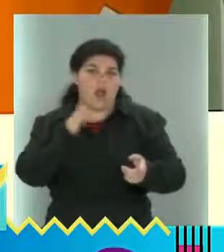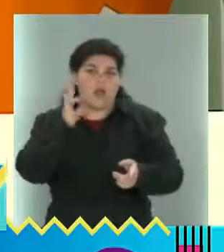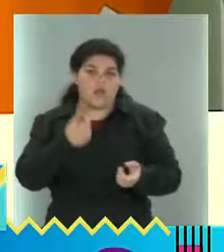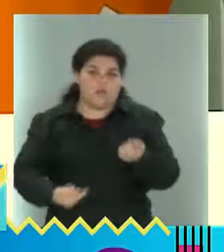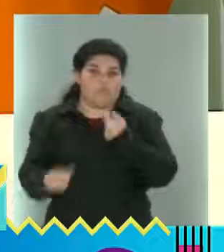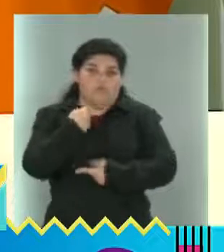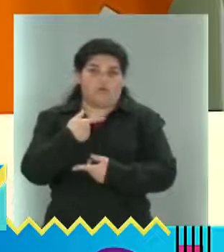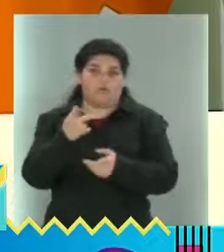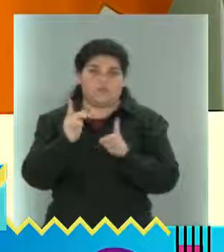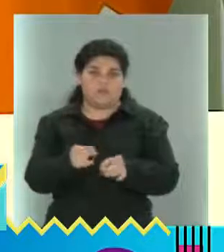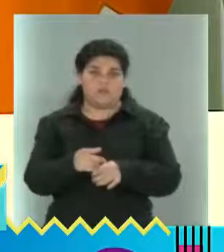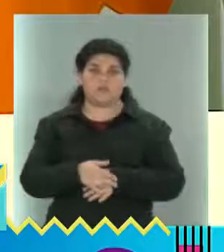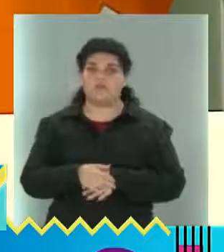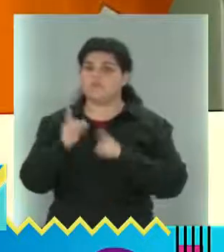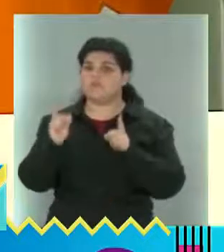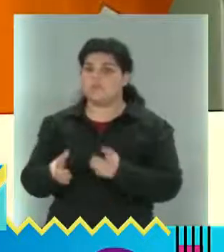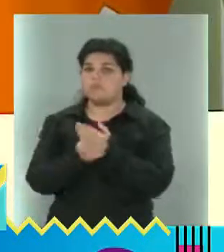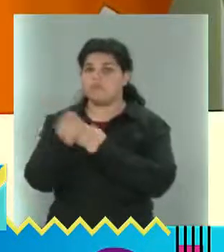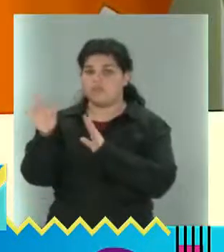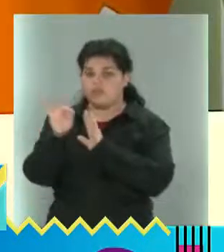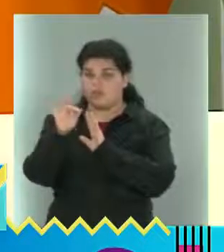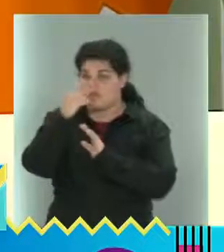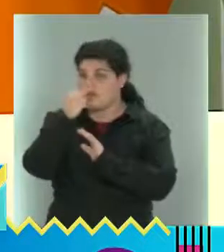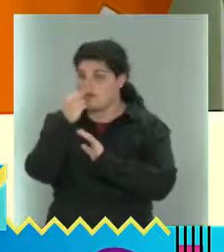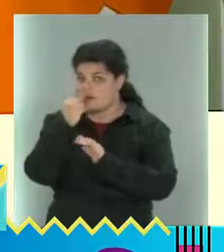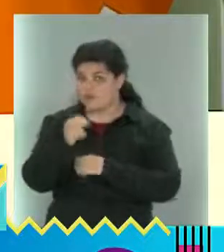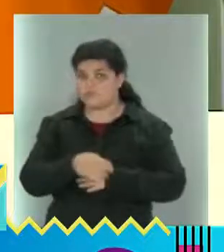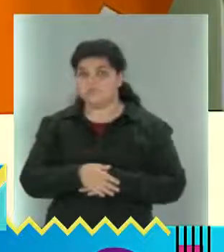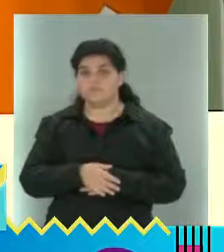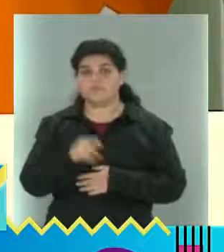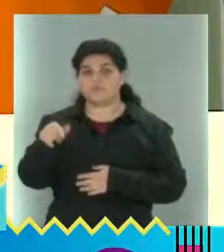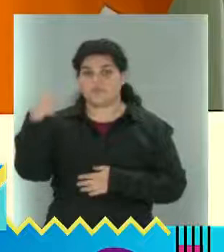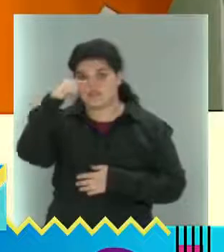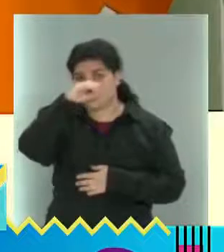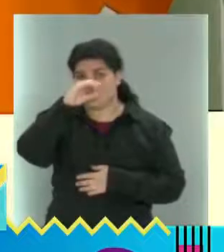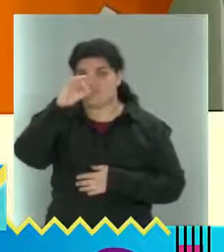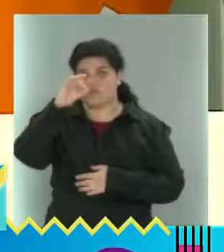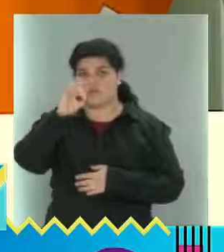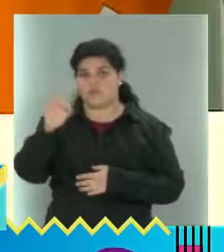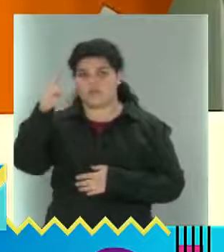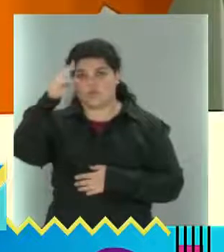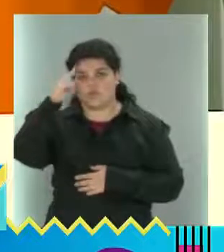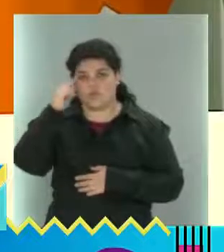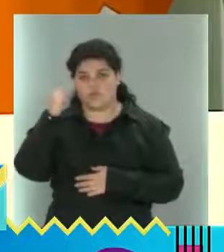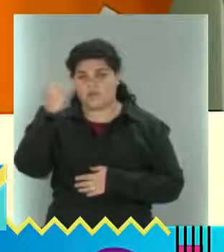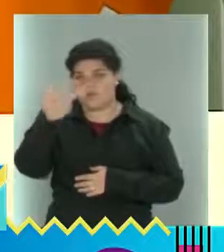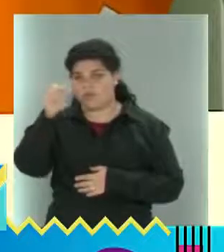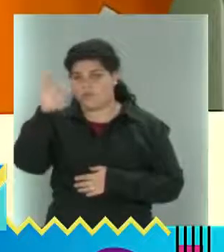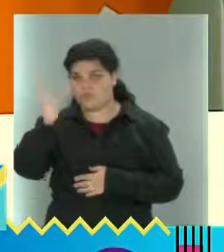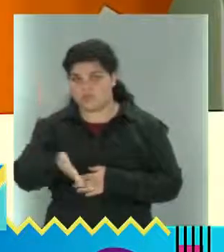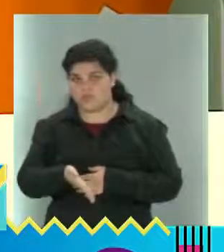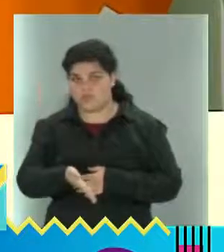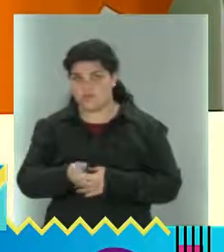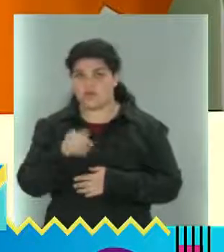abrupta, según datos del Ministerio de Energía, un 793% el saldo desfavorable, el